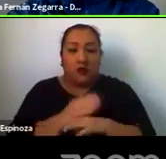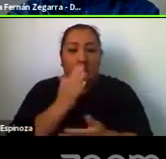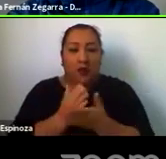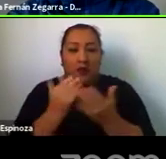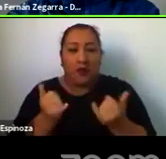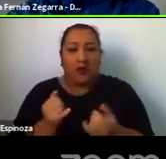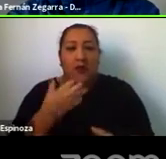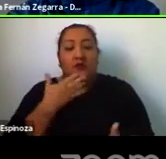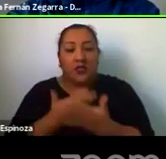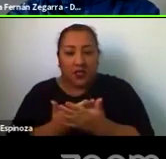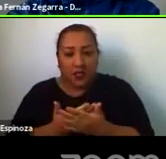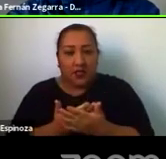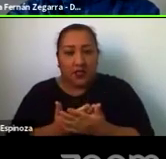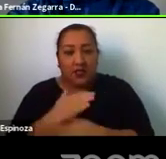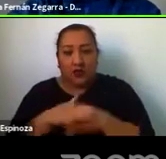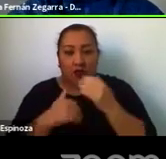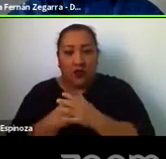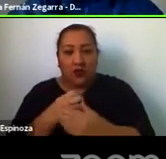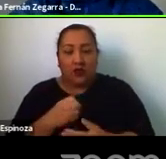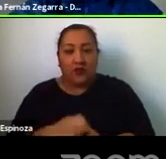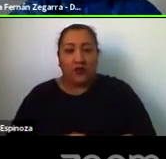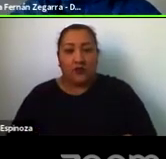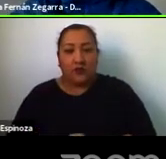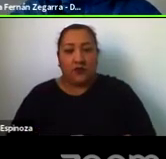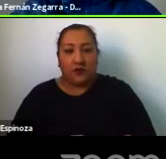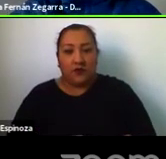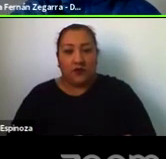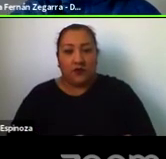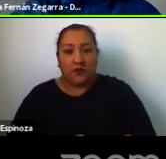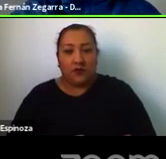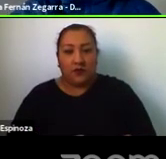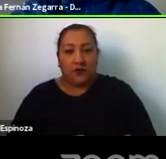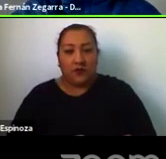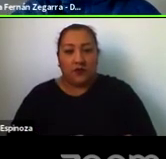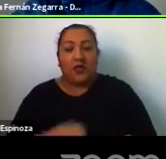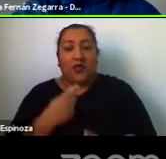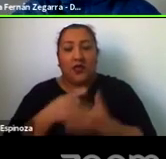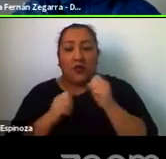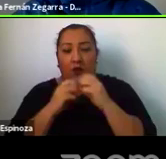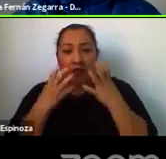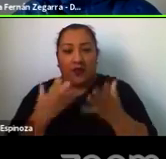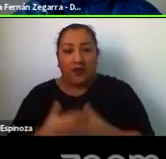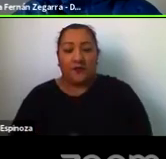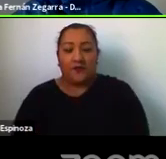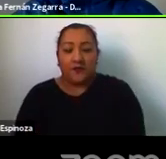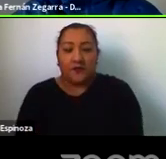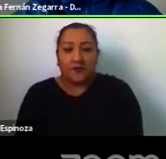actual. Muchísimas gracias nuevamente y que tengan un buen día.